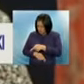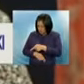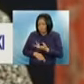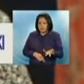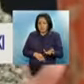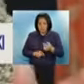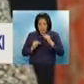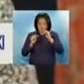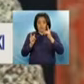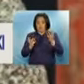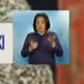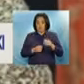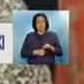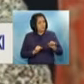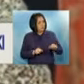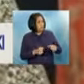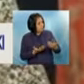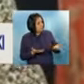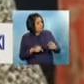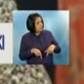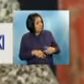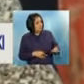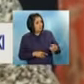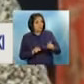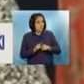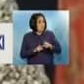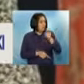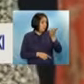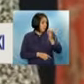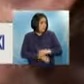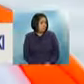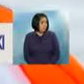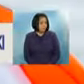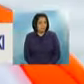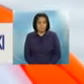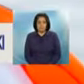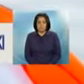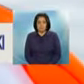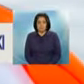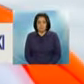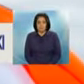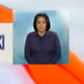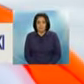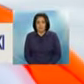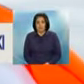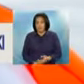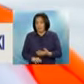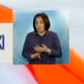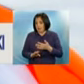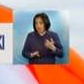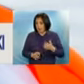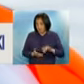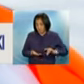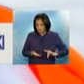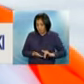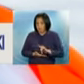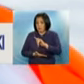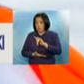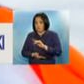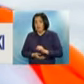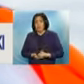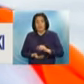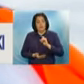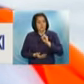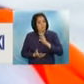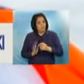¡Qué sorpresa! Y le dije, sí, estoy aquí, como tú, ¿no? Y fue antes de despegar que le dio la